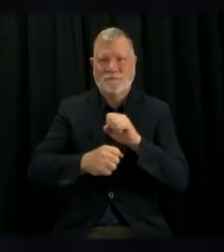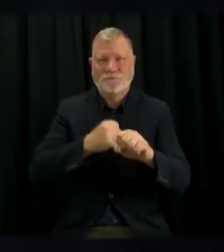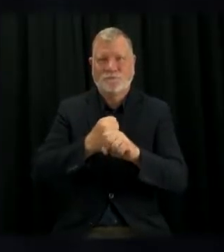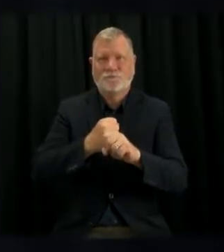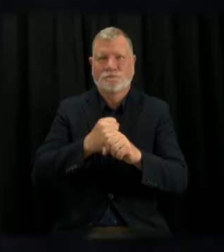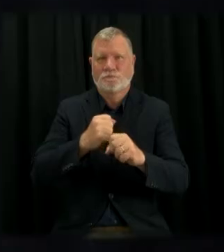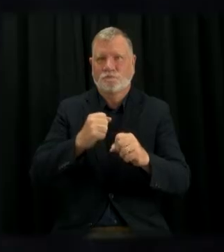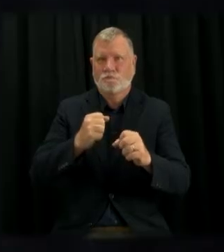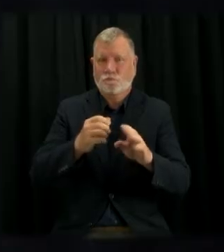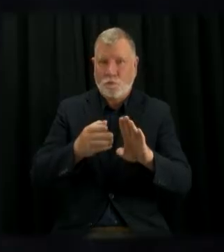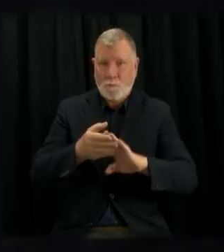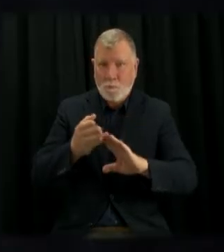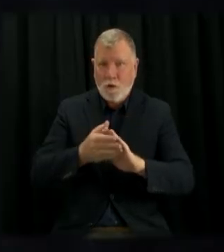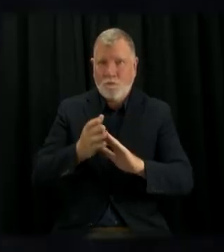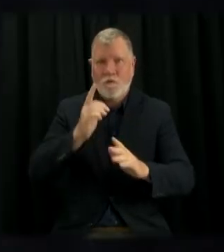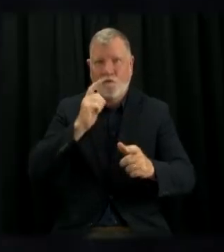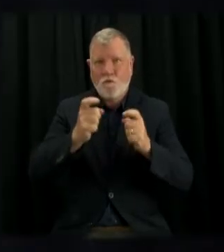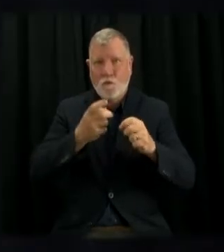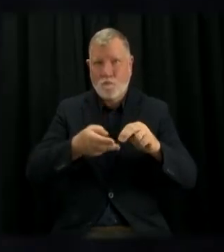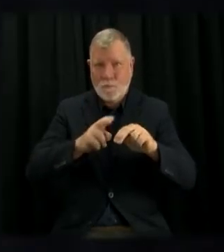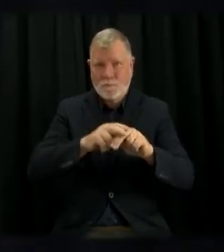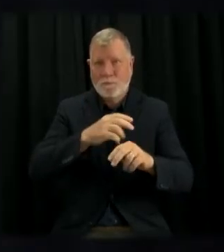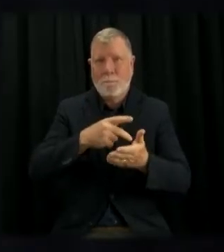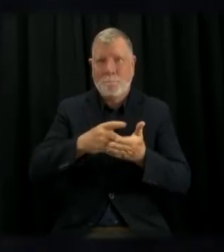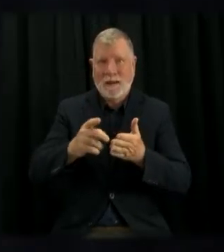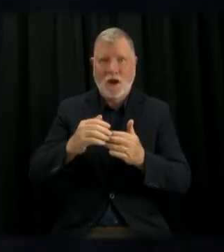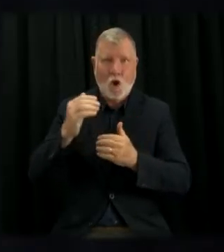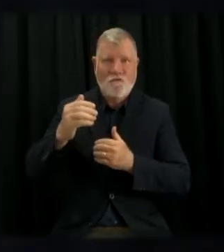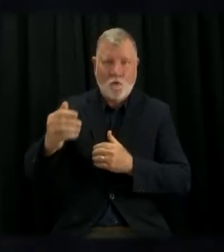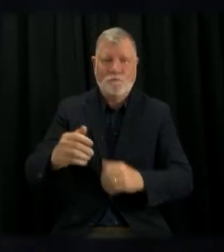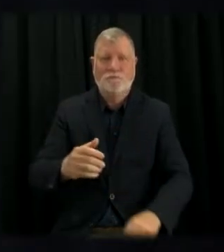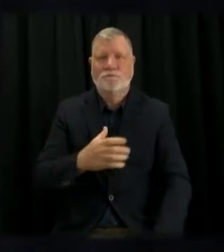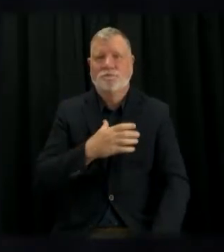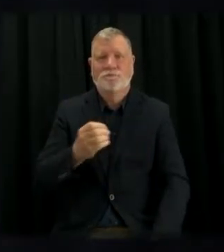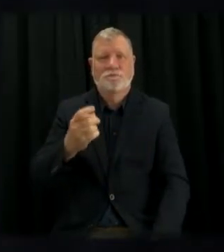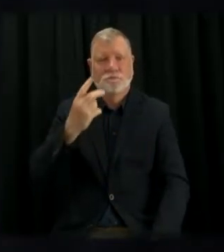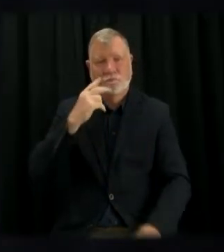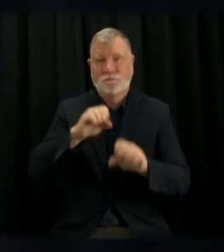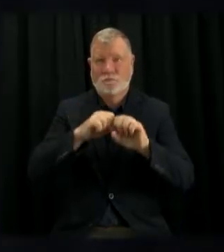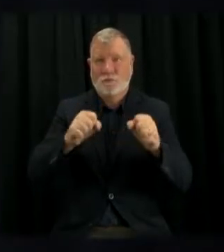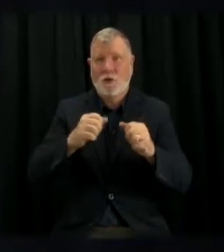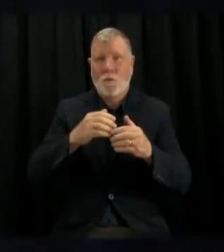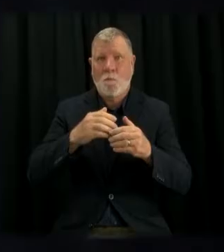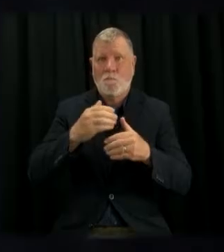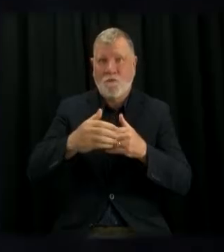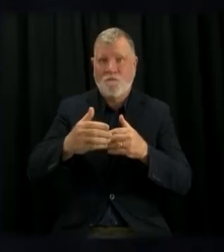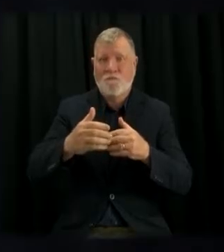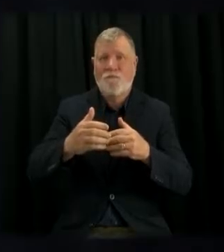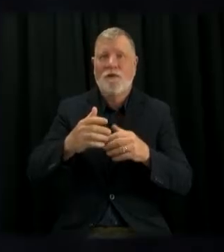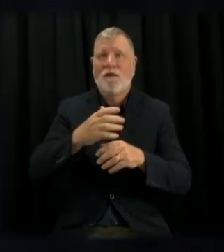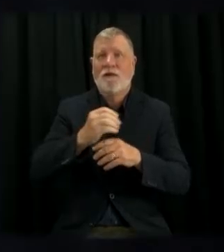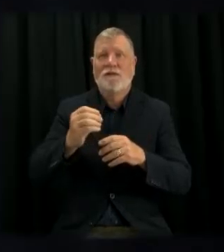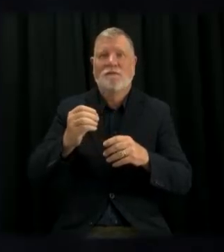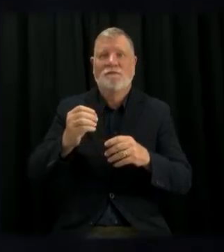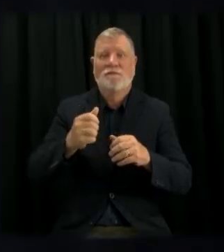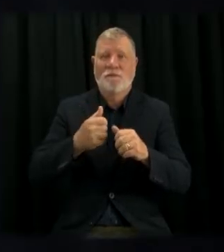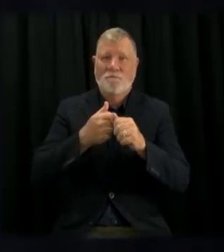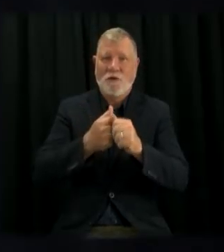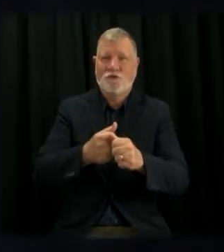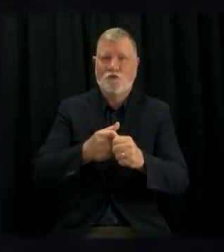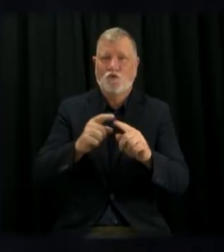las evaluaciones del trabajo anual, de su ejecución anual, un sistema de ejecución